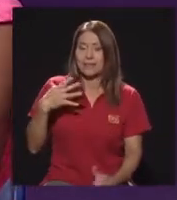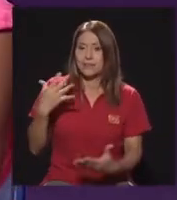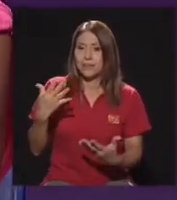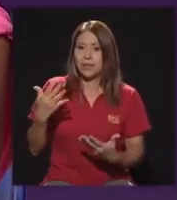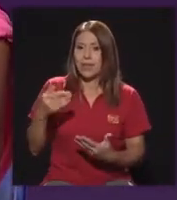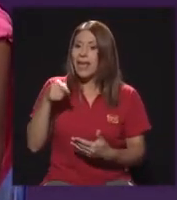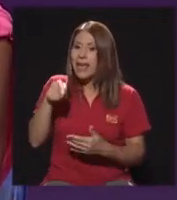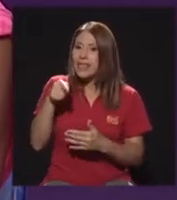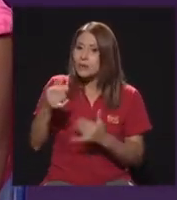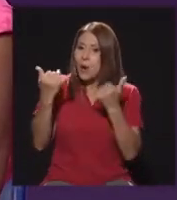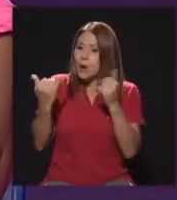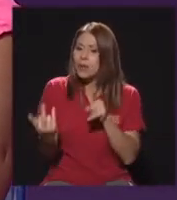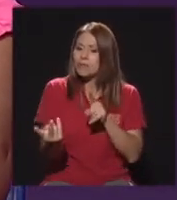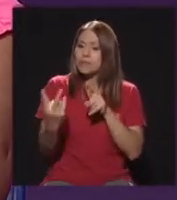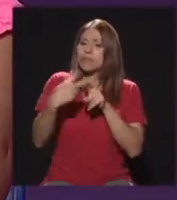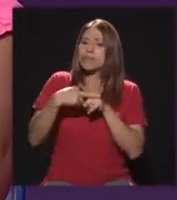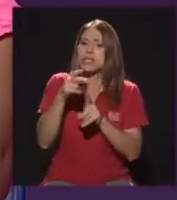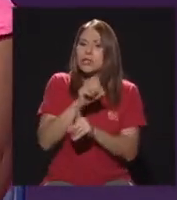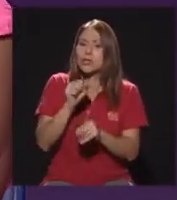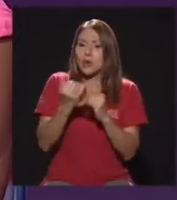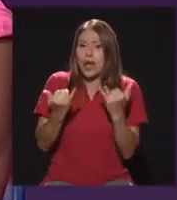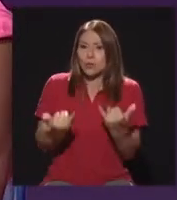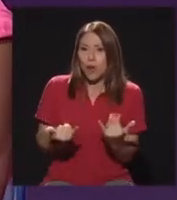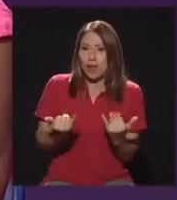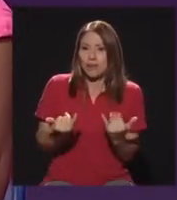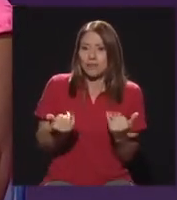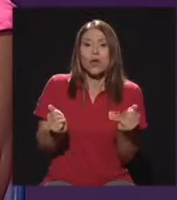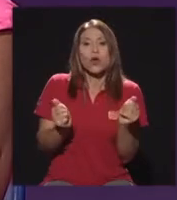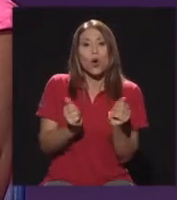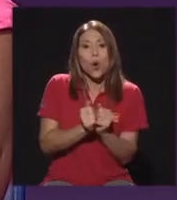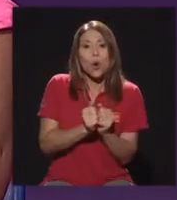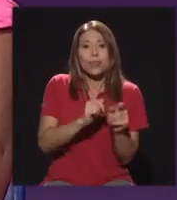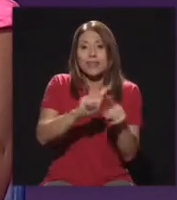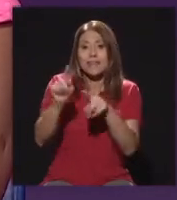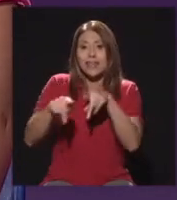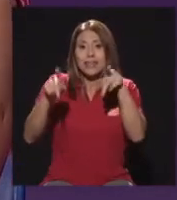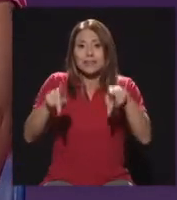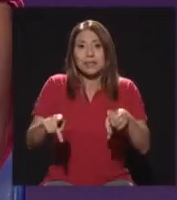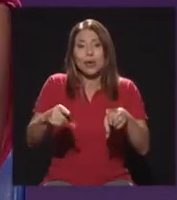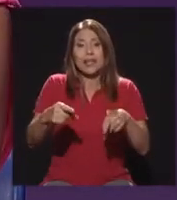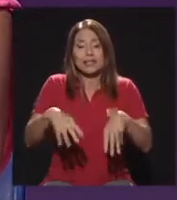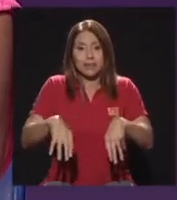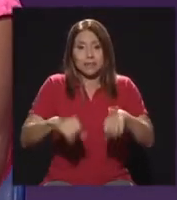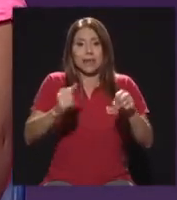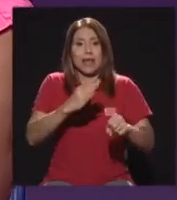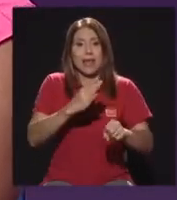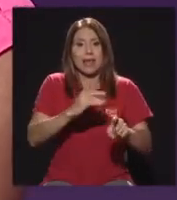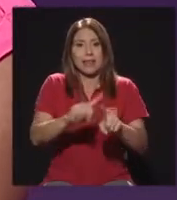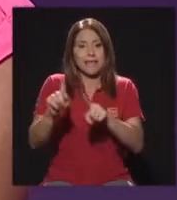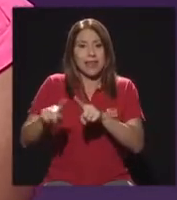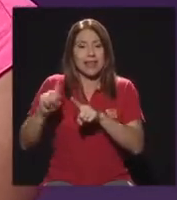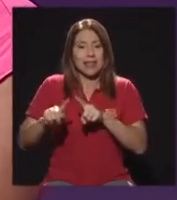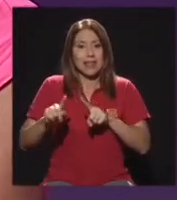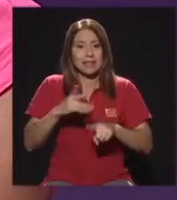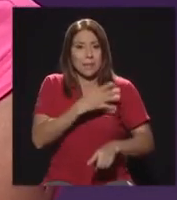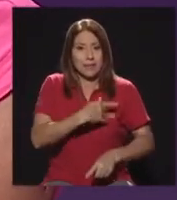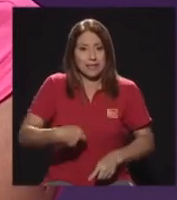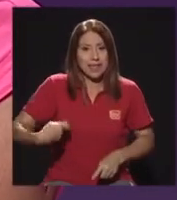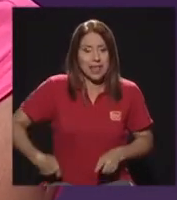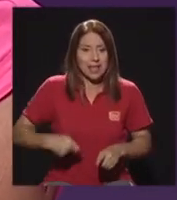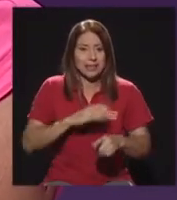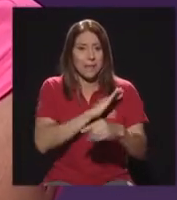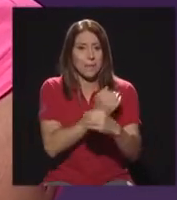situación actual con presidentes en poderes de la república que se expresan con discursos